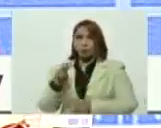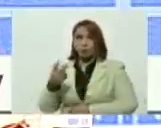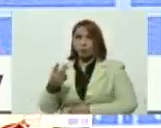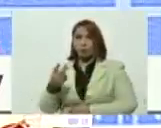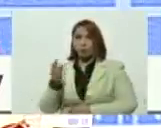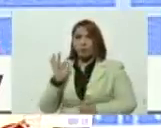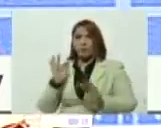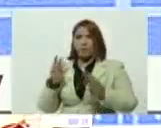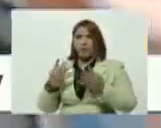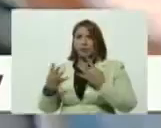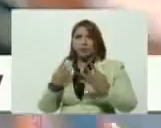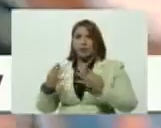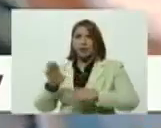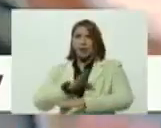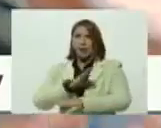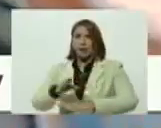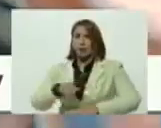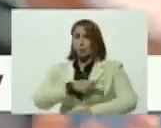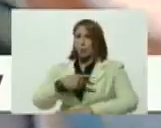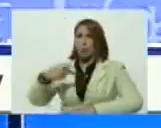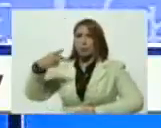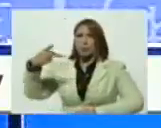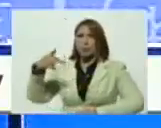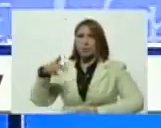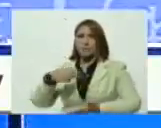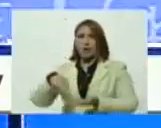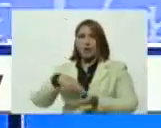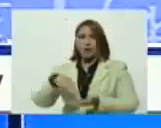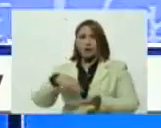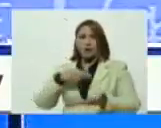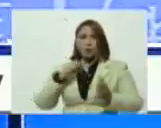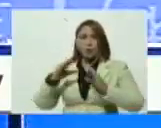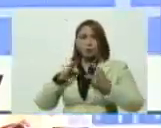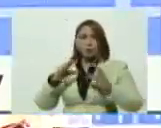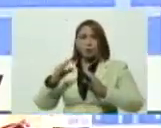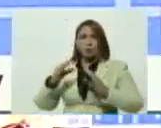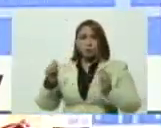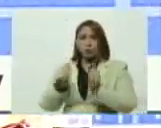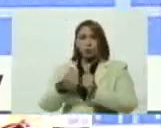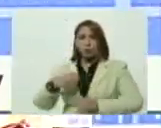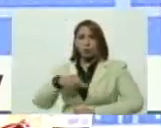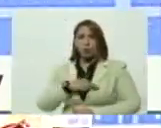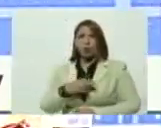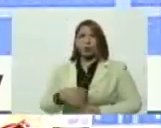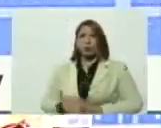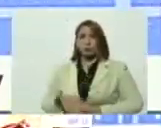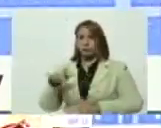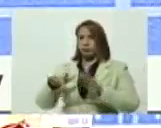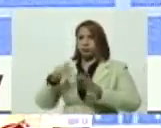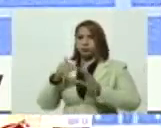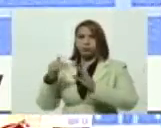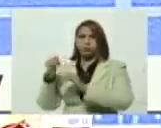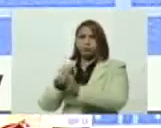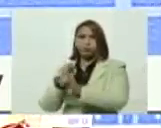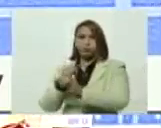canto, de poesía, de baile, en la comunicación con nuestra colmena digital, en los barrios,